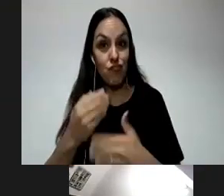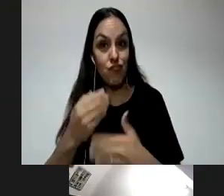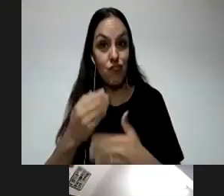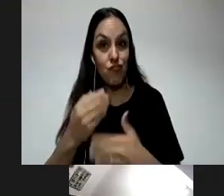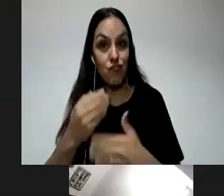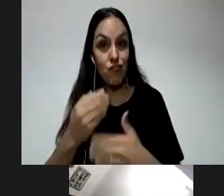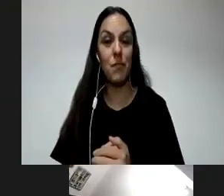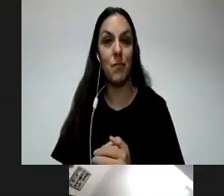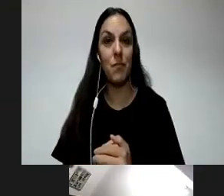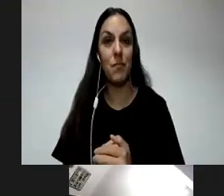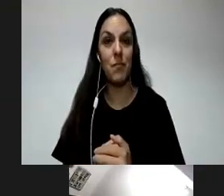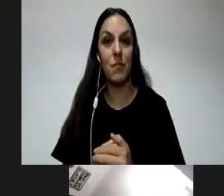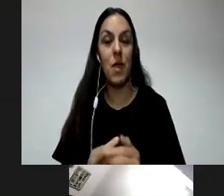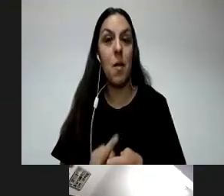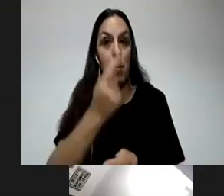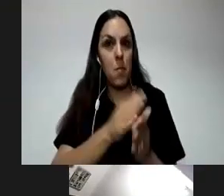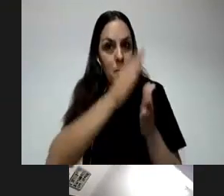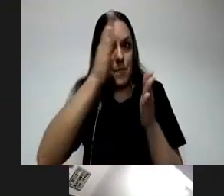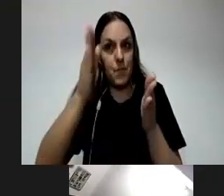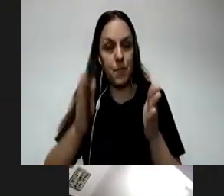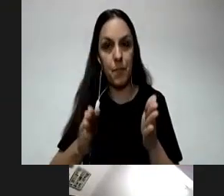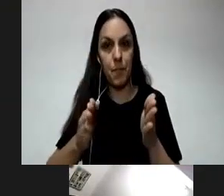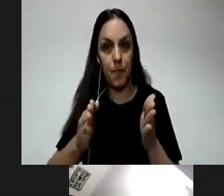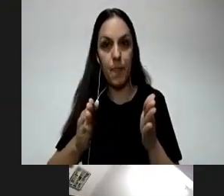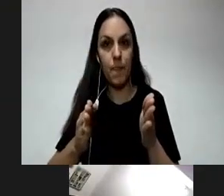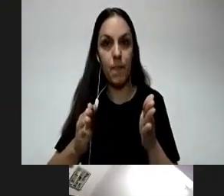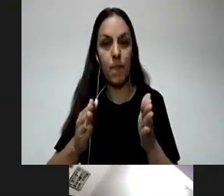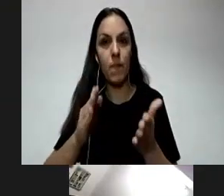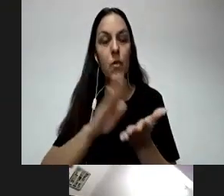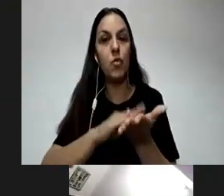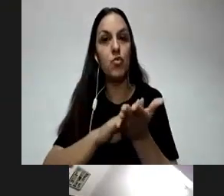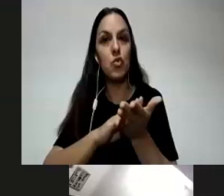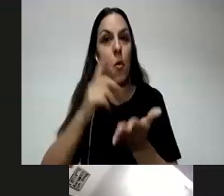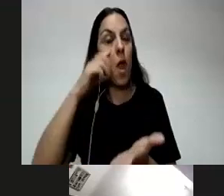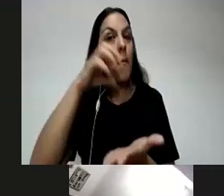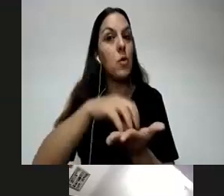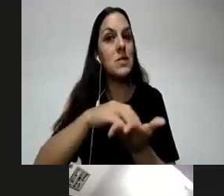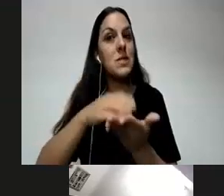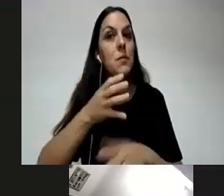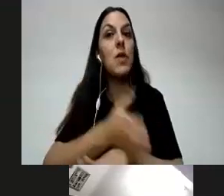En esta primera etapa de la charla va a ser municipios accesibles.